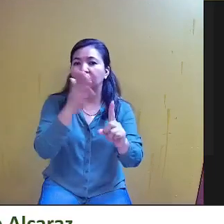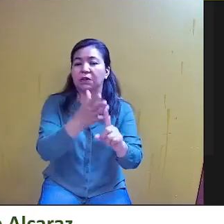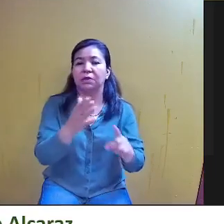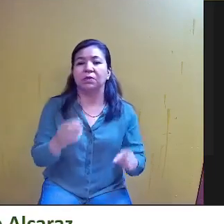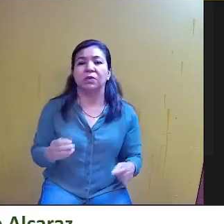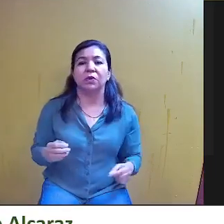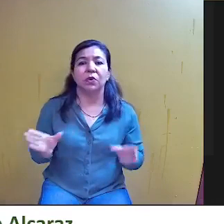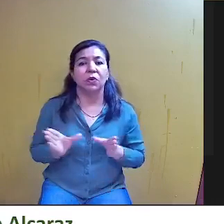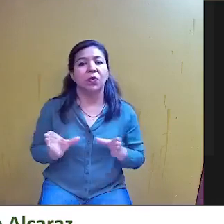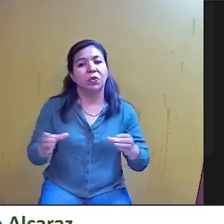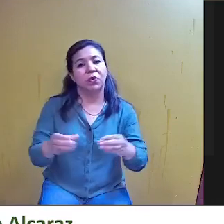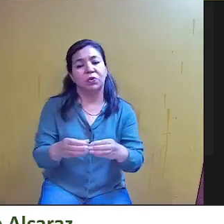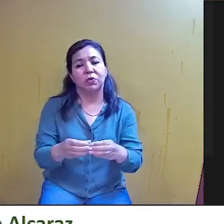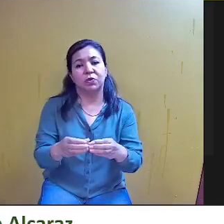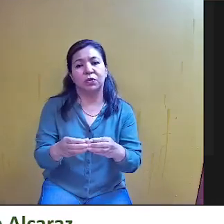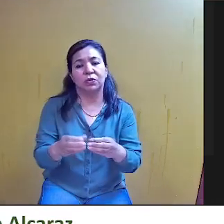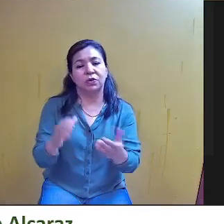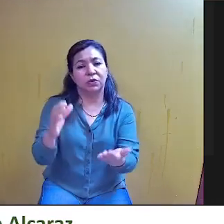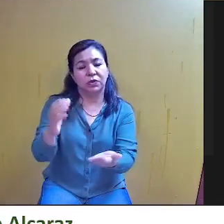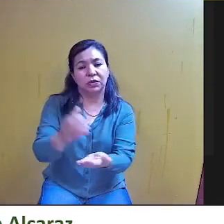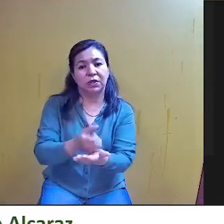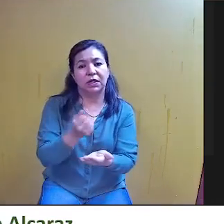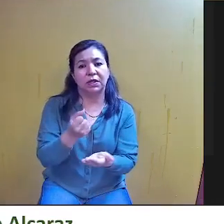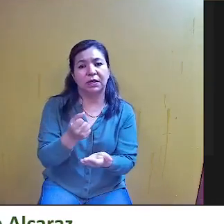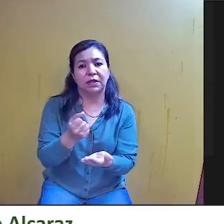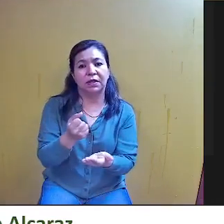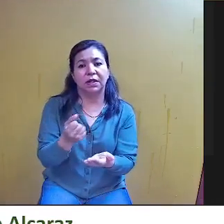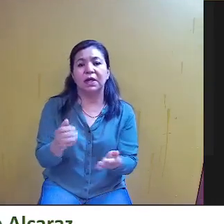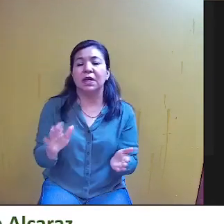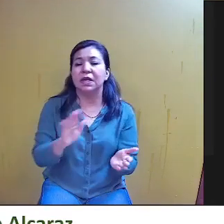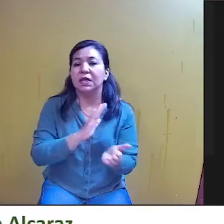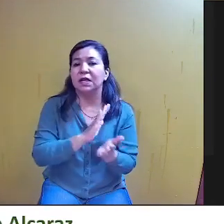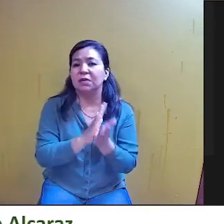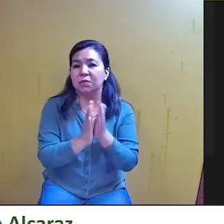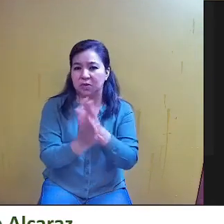La transformación con cambio va.